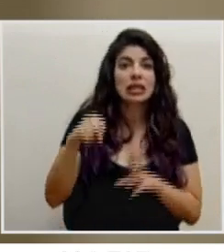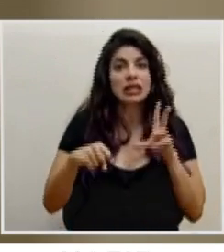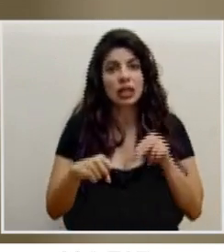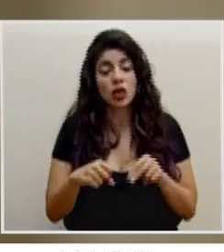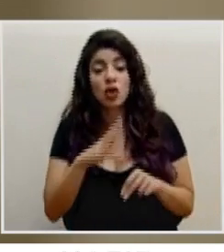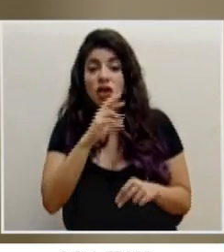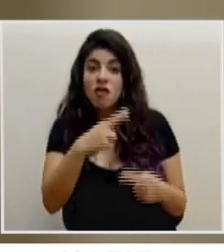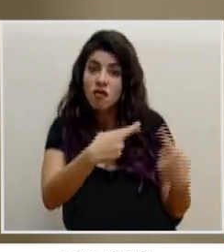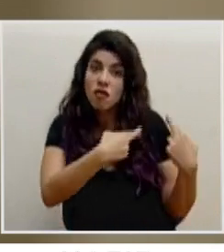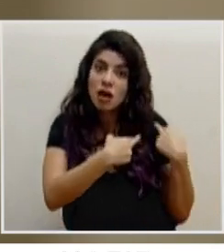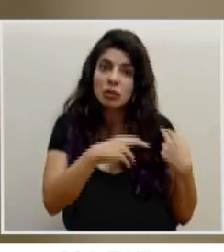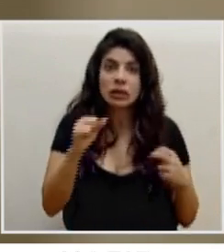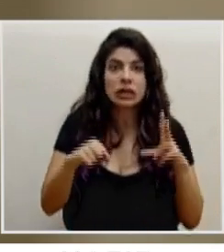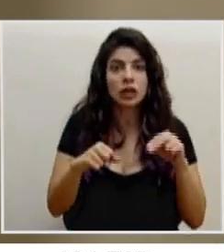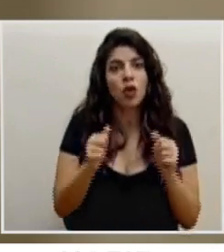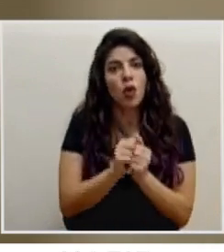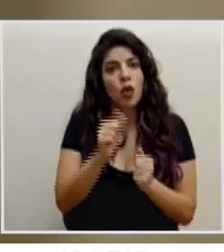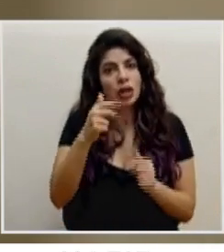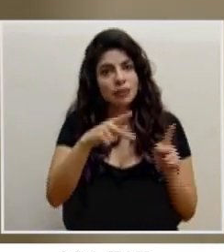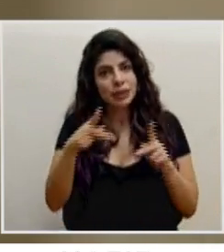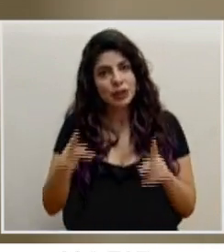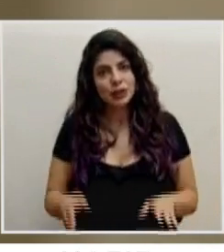ser responsable con los demás.